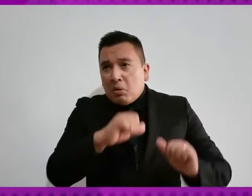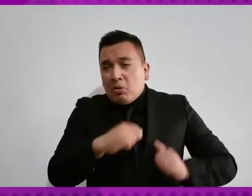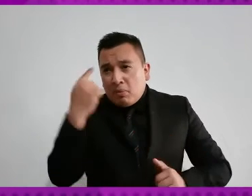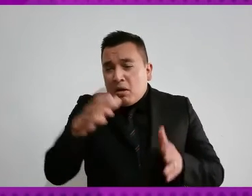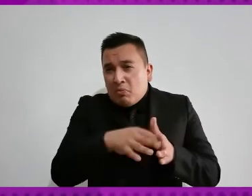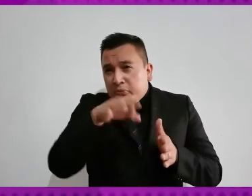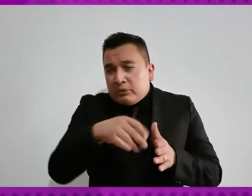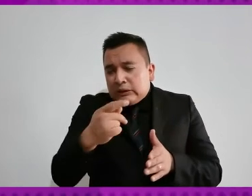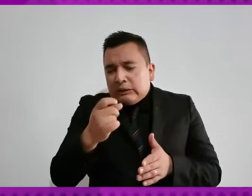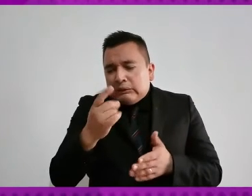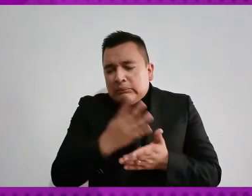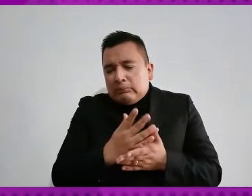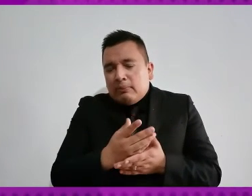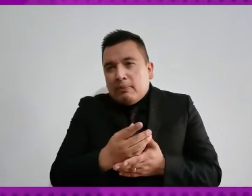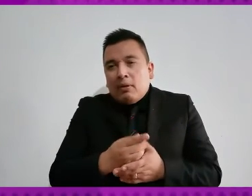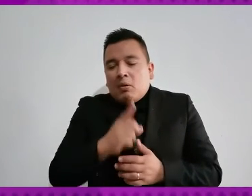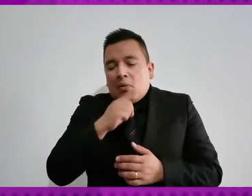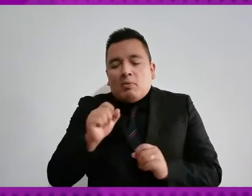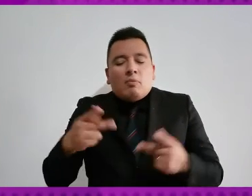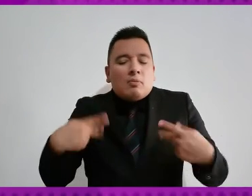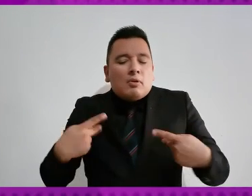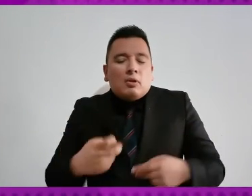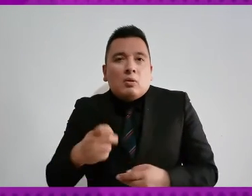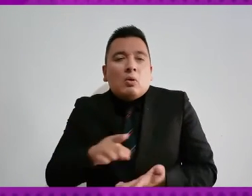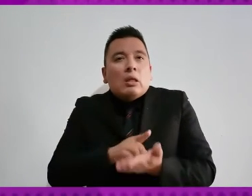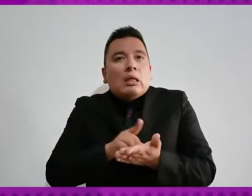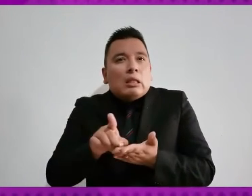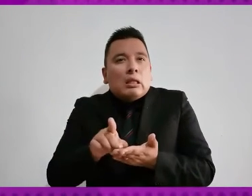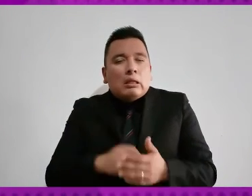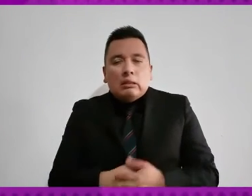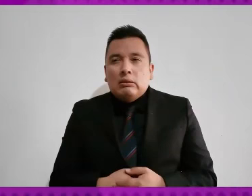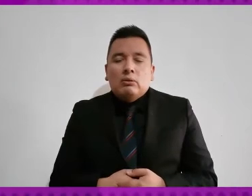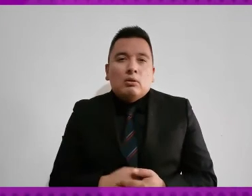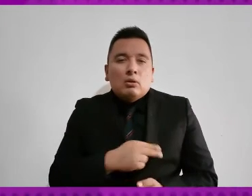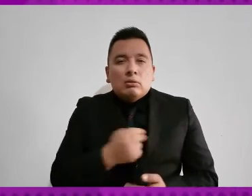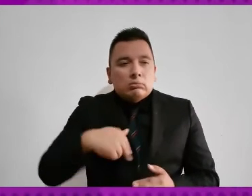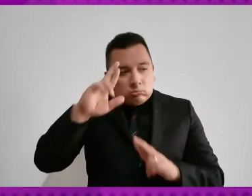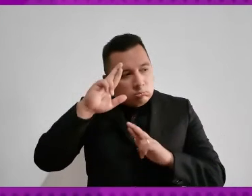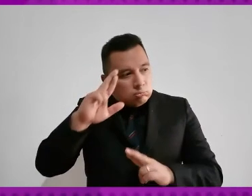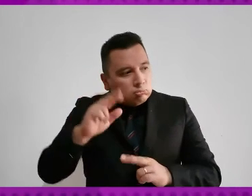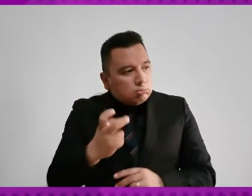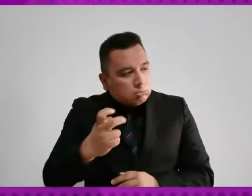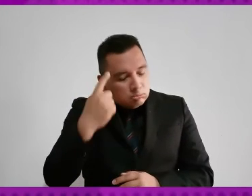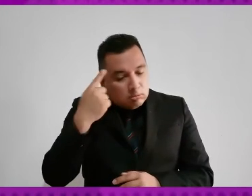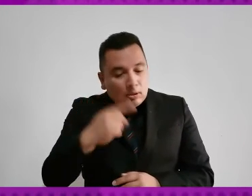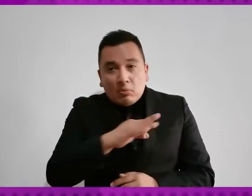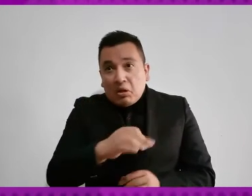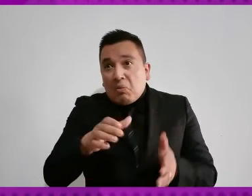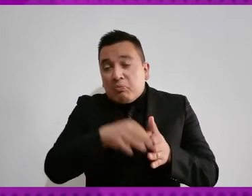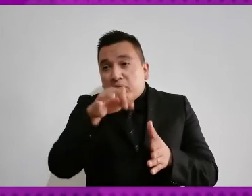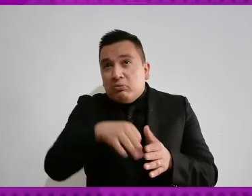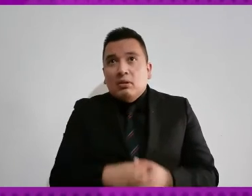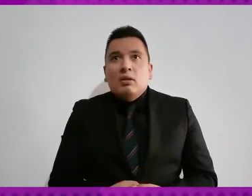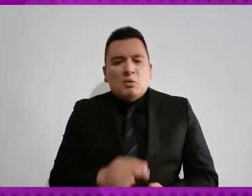también debe ser para la ciudadanía. Estamos expandiendo sus derechos, estamos haciendo operable este tema de que efectivamente pueda emitir el